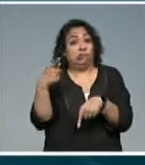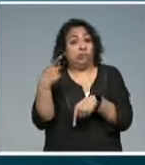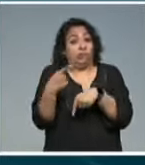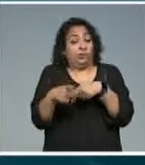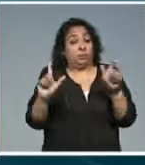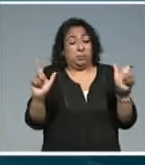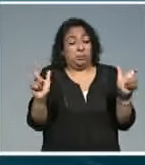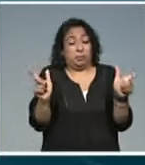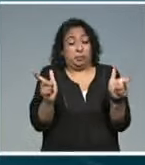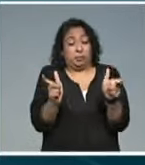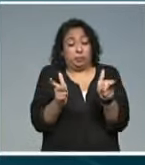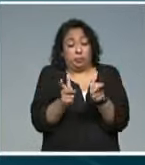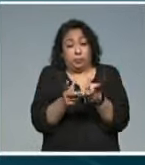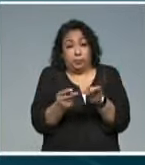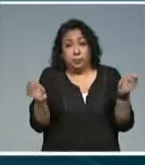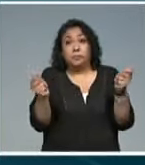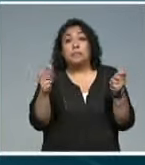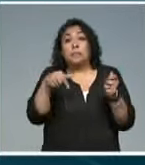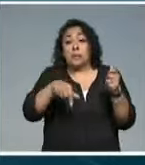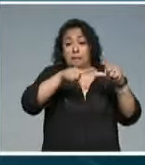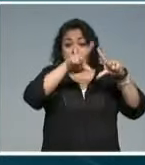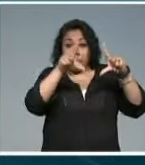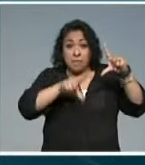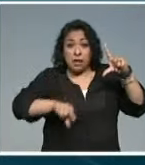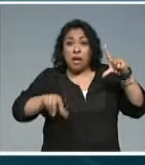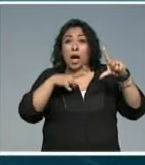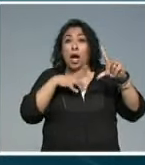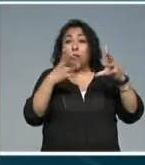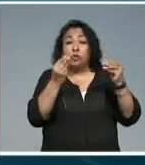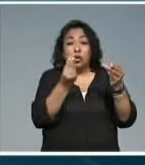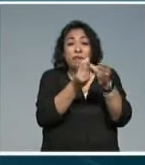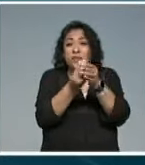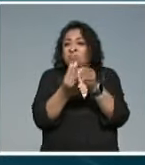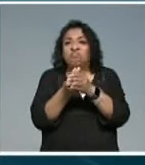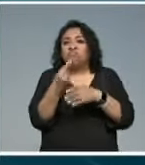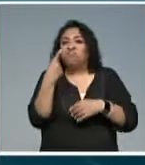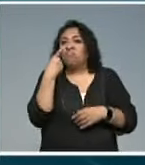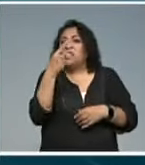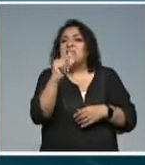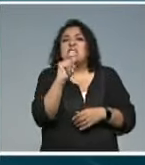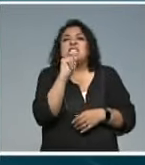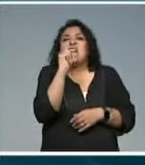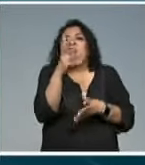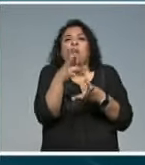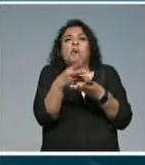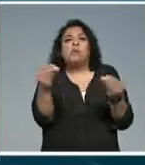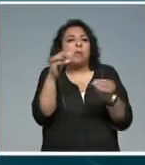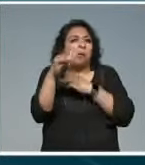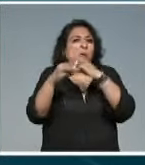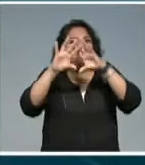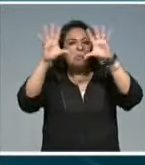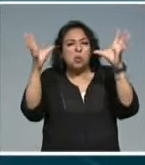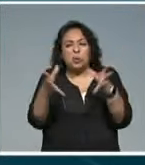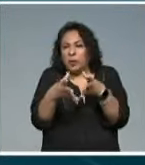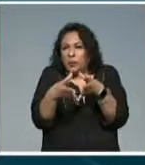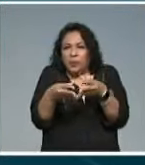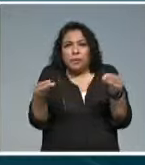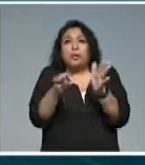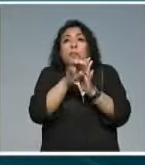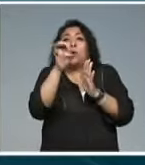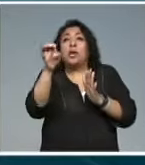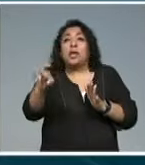de extinción. Tan solo en nuestro país hay muchas especies de las que ya no veremos ningún ejemplar en todo el planeta, como